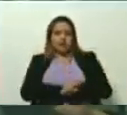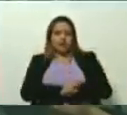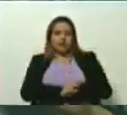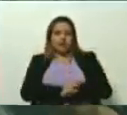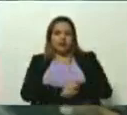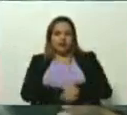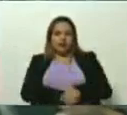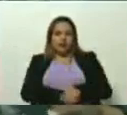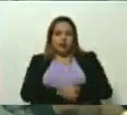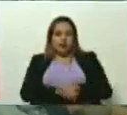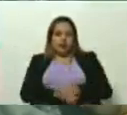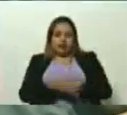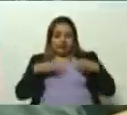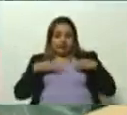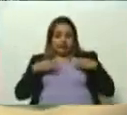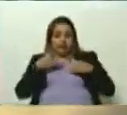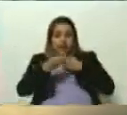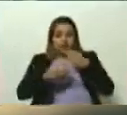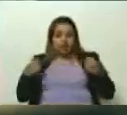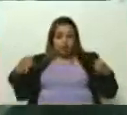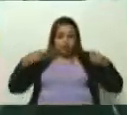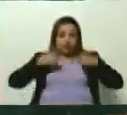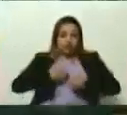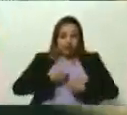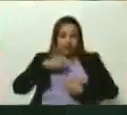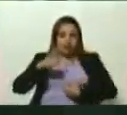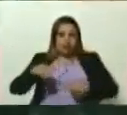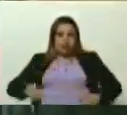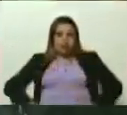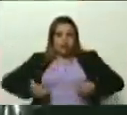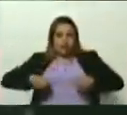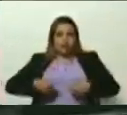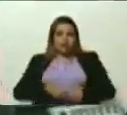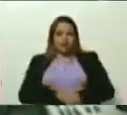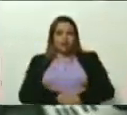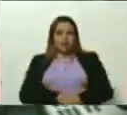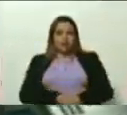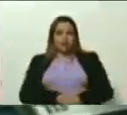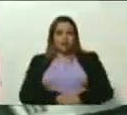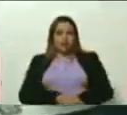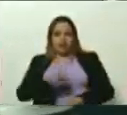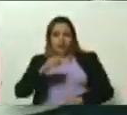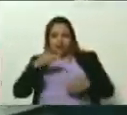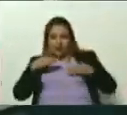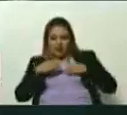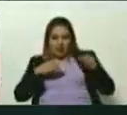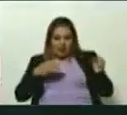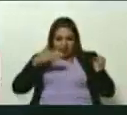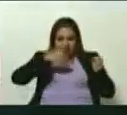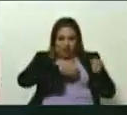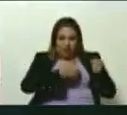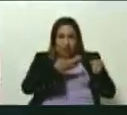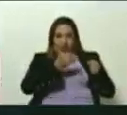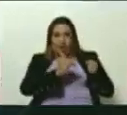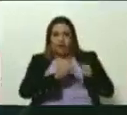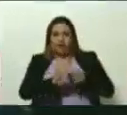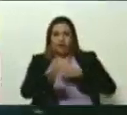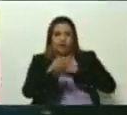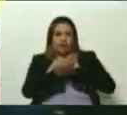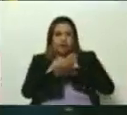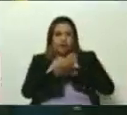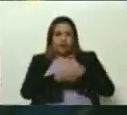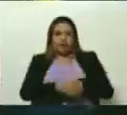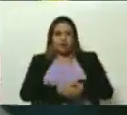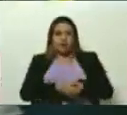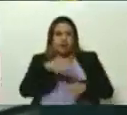está compuesto por un chaquetón, okay, y el pantalón. Y por dentro tenemos la parte protectora, que